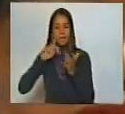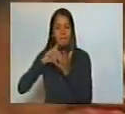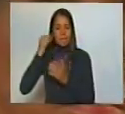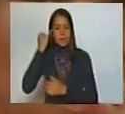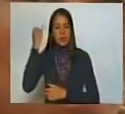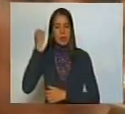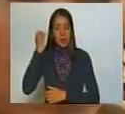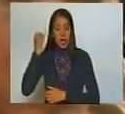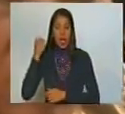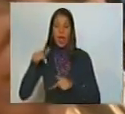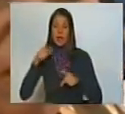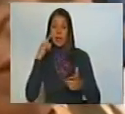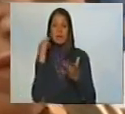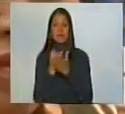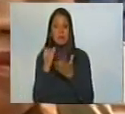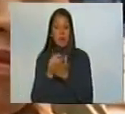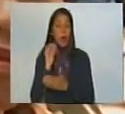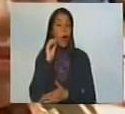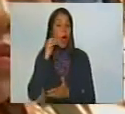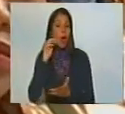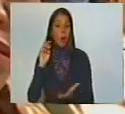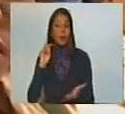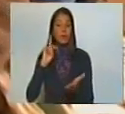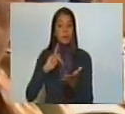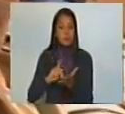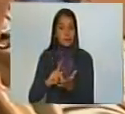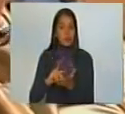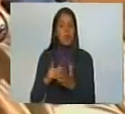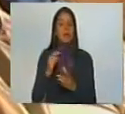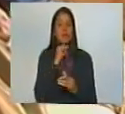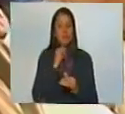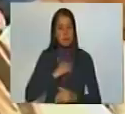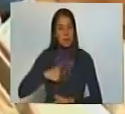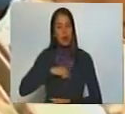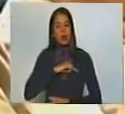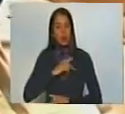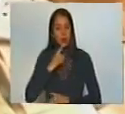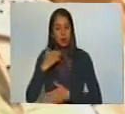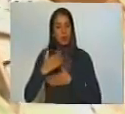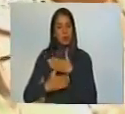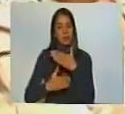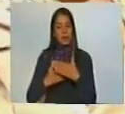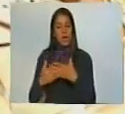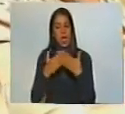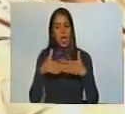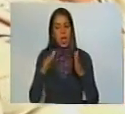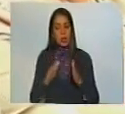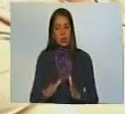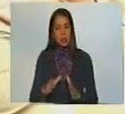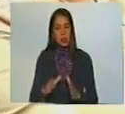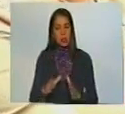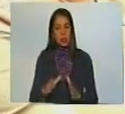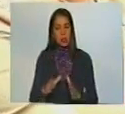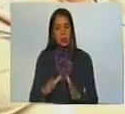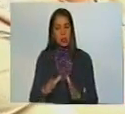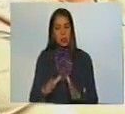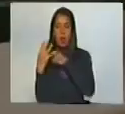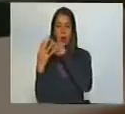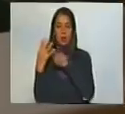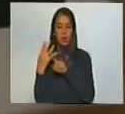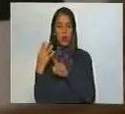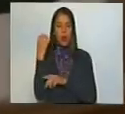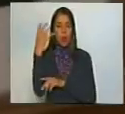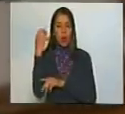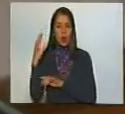alguna, esta es una muestra del papel protagónico y preponderante que hemos adquirido como estudiantes empoderados en tiempo de la